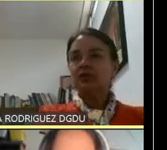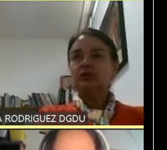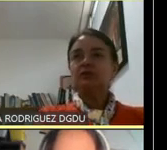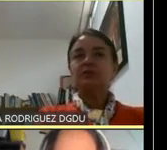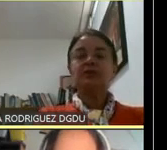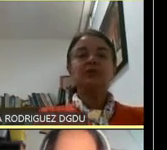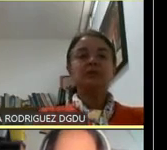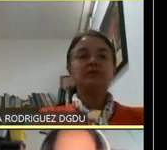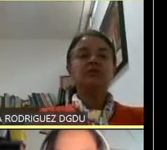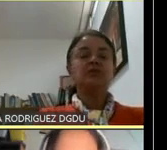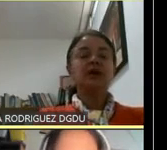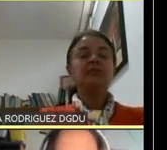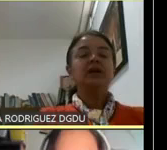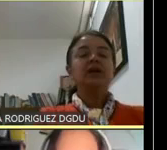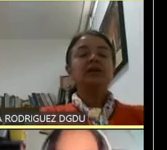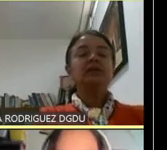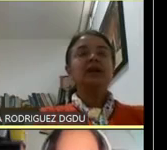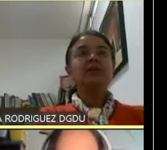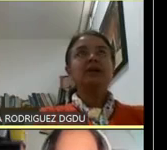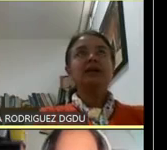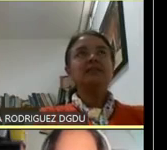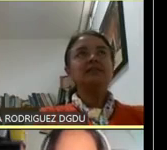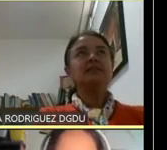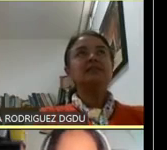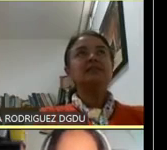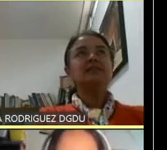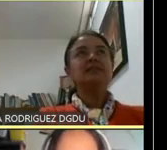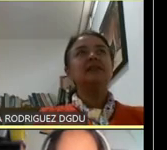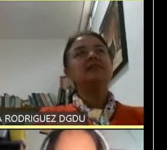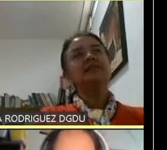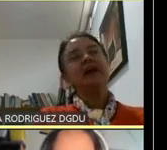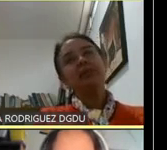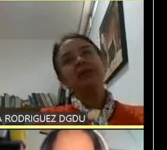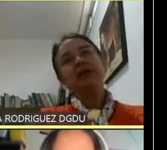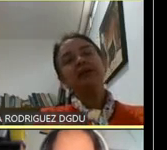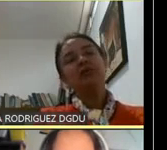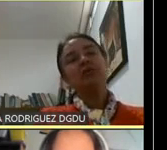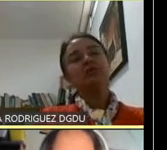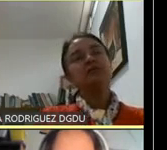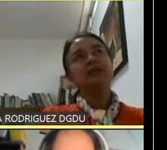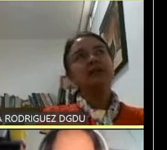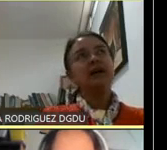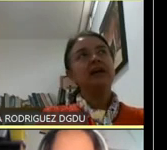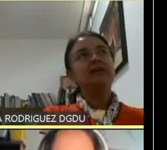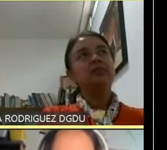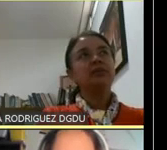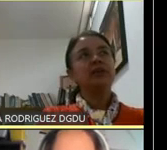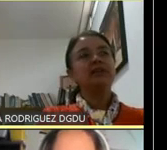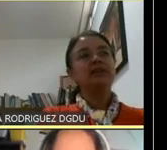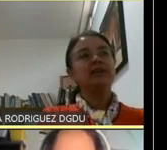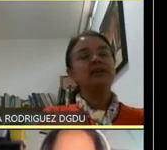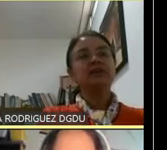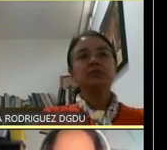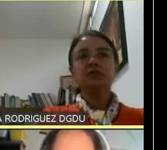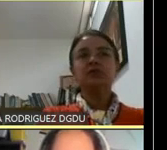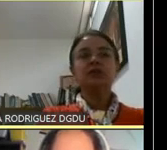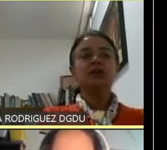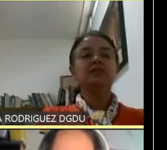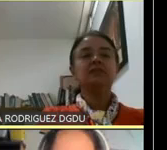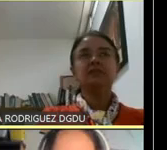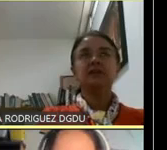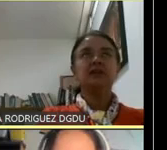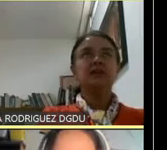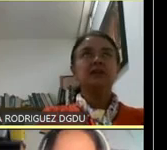crónico, como usted bien lo menciona. Dígame, ¿es deseable o sería importante que después